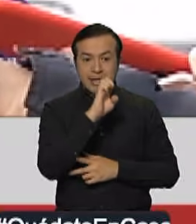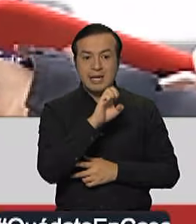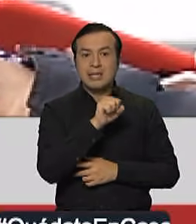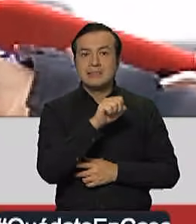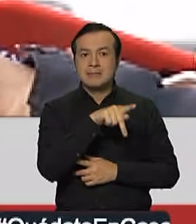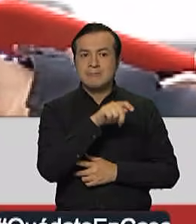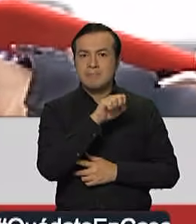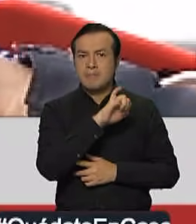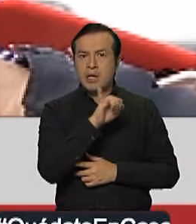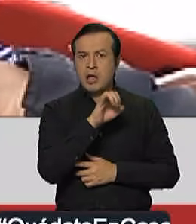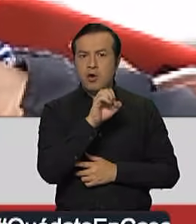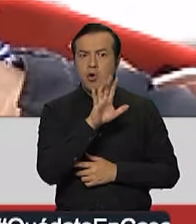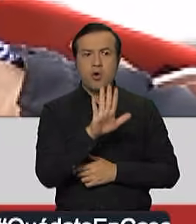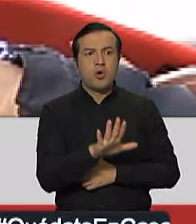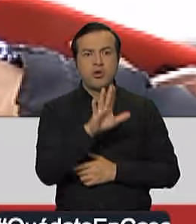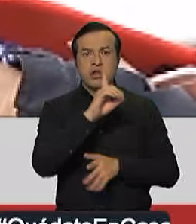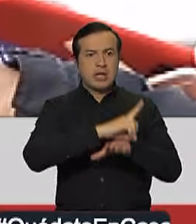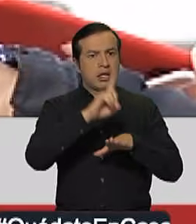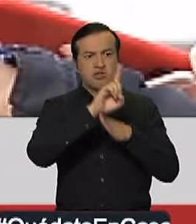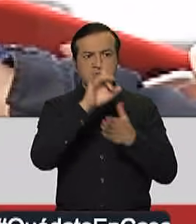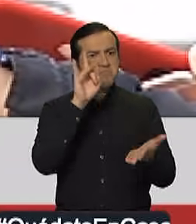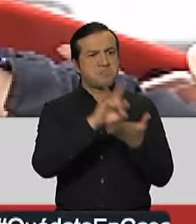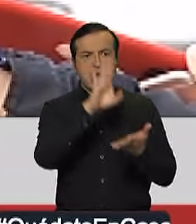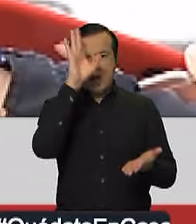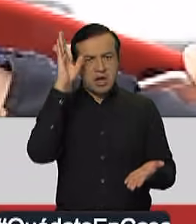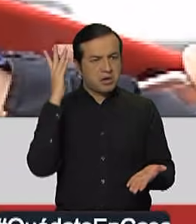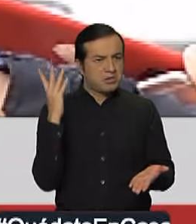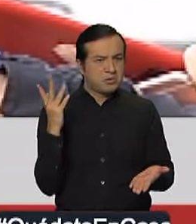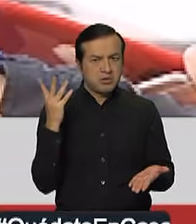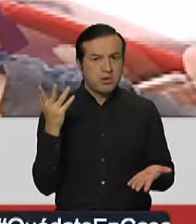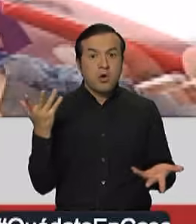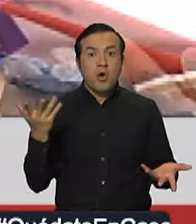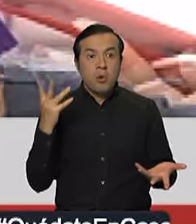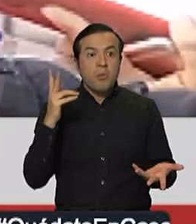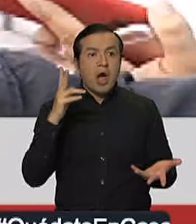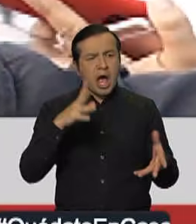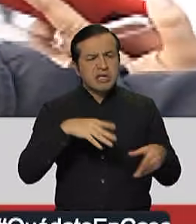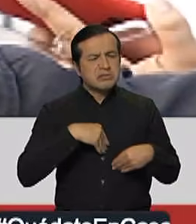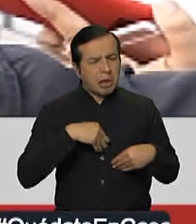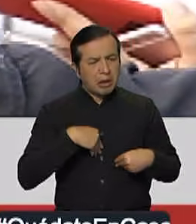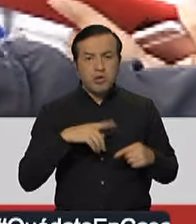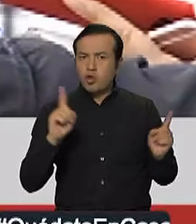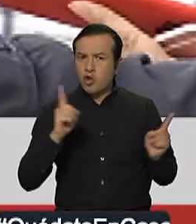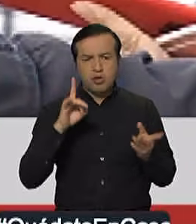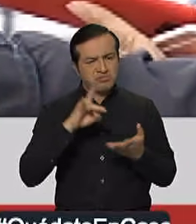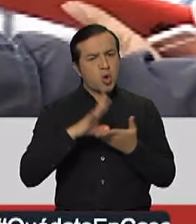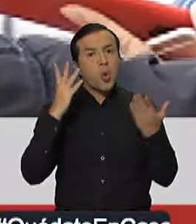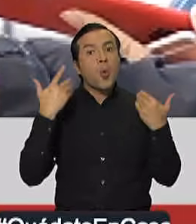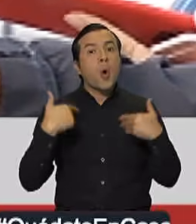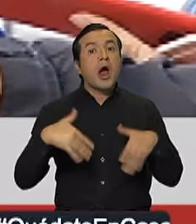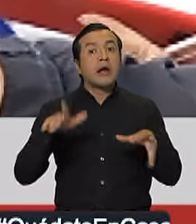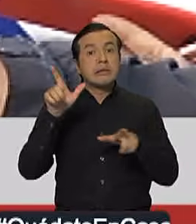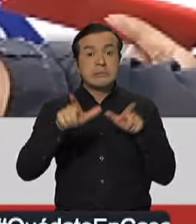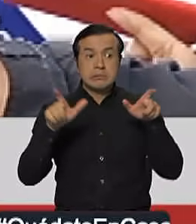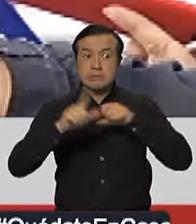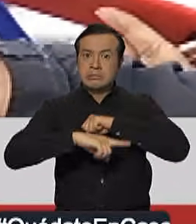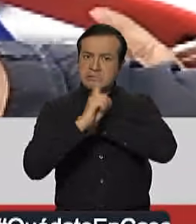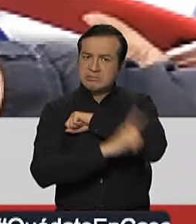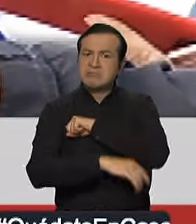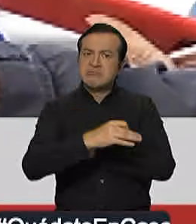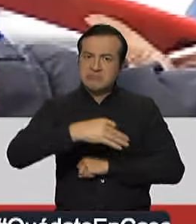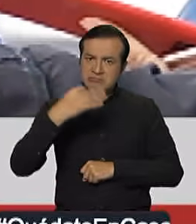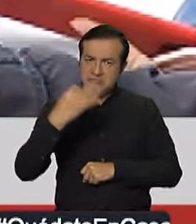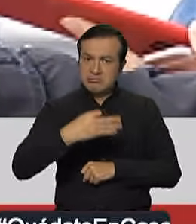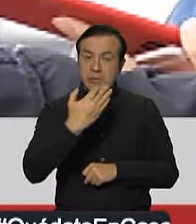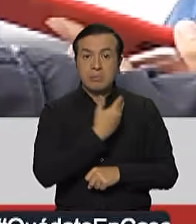ministro de Salud separó a un director del Eugenio Espejo. Es decir, aquí no hay ningún tipo de tolerancia. En este país caiga quien caiga en todo el sentido. El presidente de la República